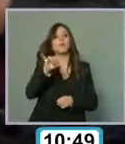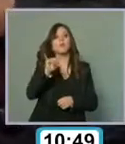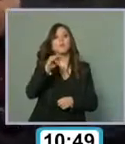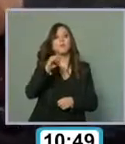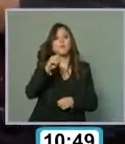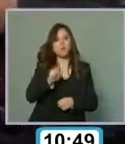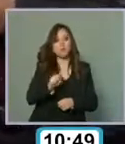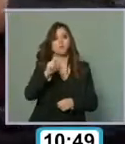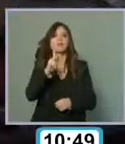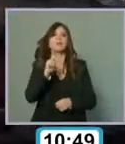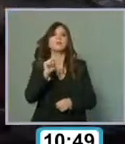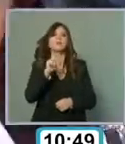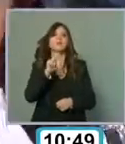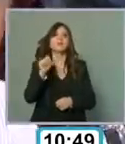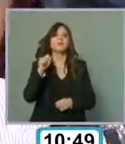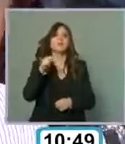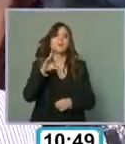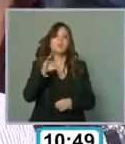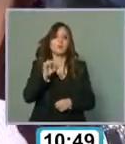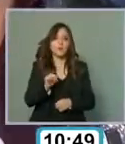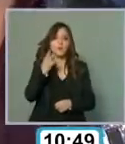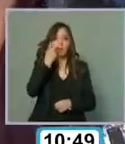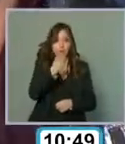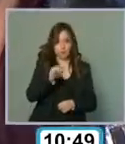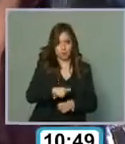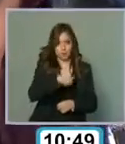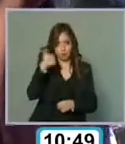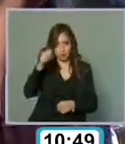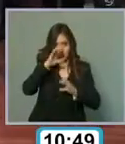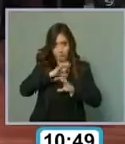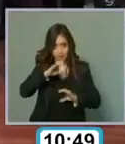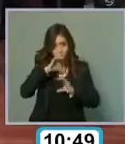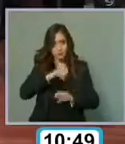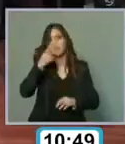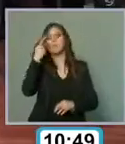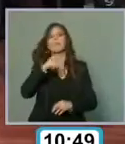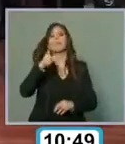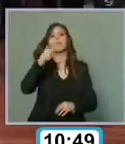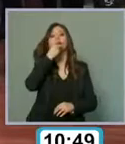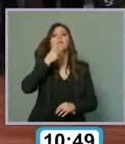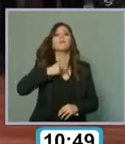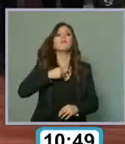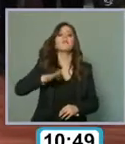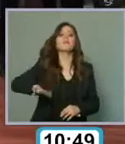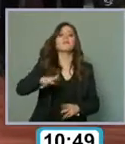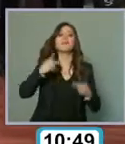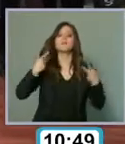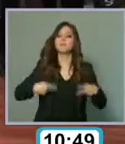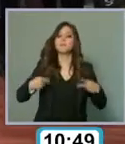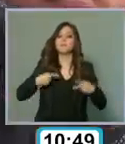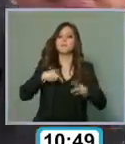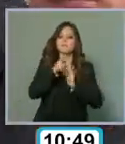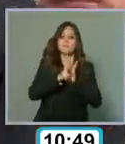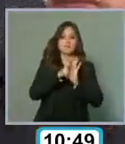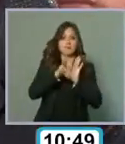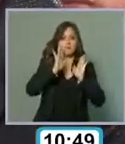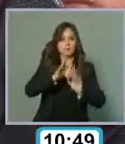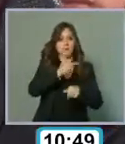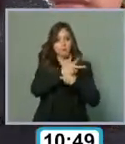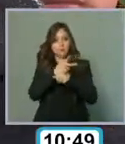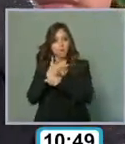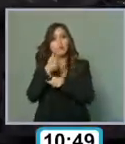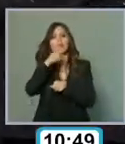Claro que sí. Que me enteré por ahí que ya grabaron videoclip, pero no lo han lanzado. Así es, este videoclip fue grabado en